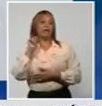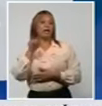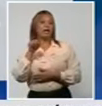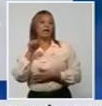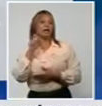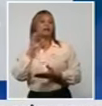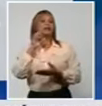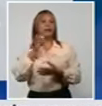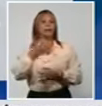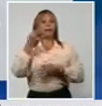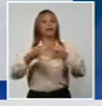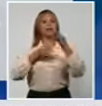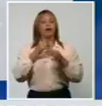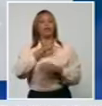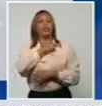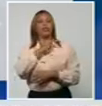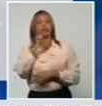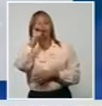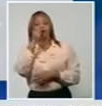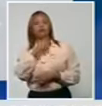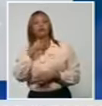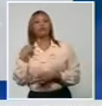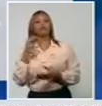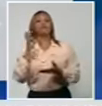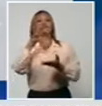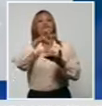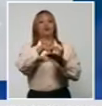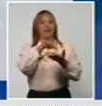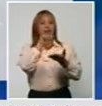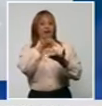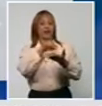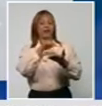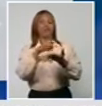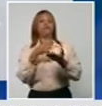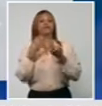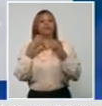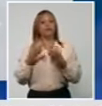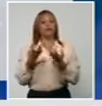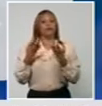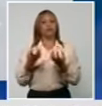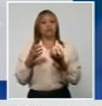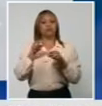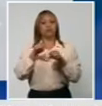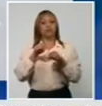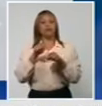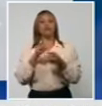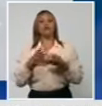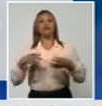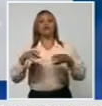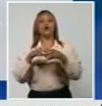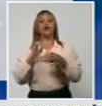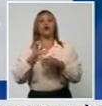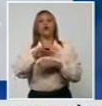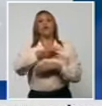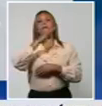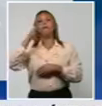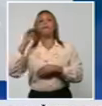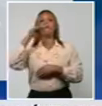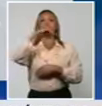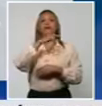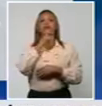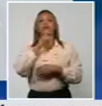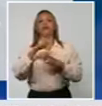doctor Francisco Durán García que se ha abierto un nuevo evento de transmisión local de la enfermedad en el Consejo Popular Puentes Grandes, en el municipio Plaza de la